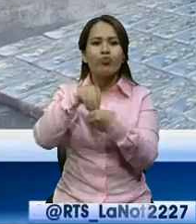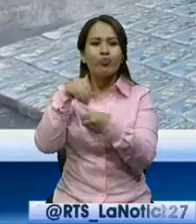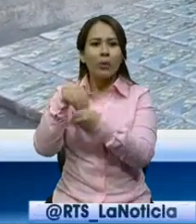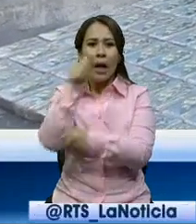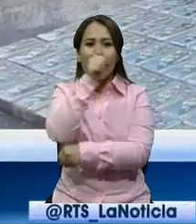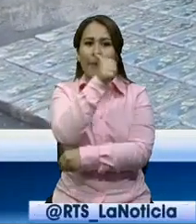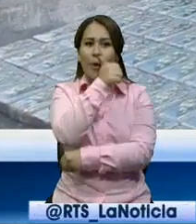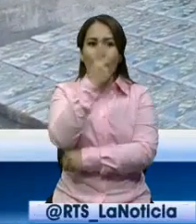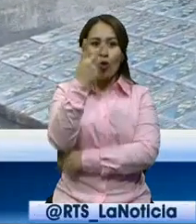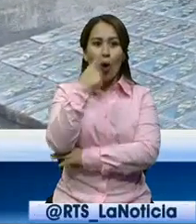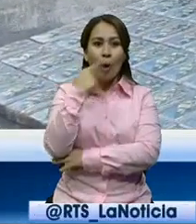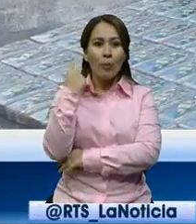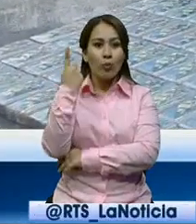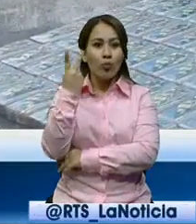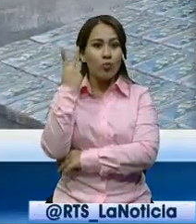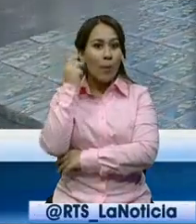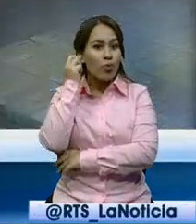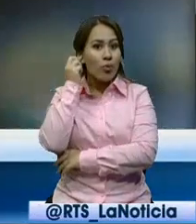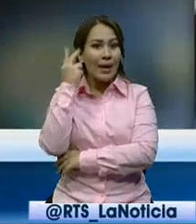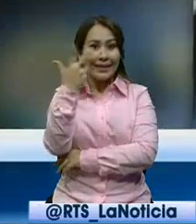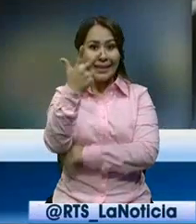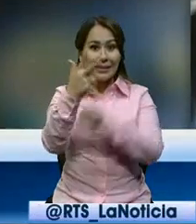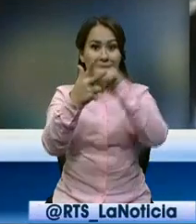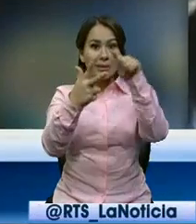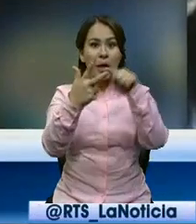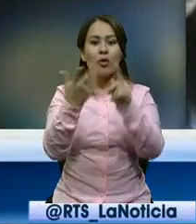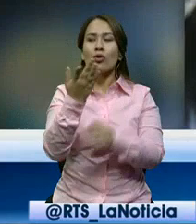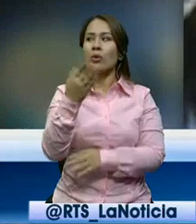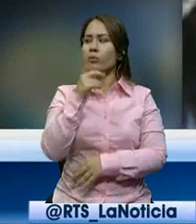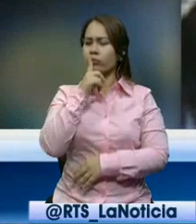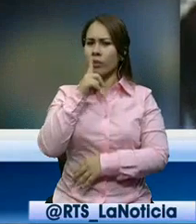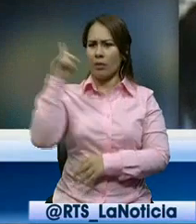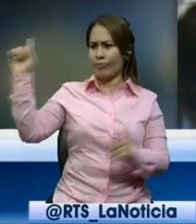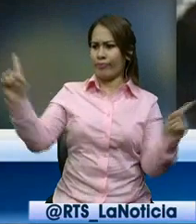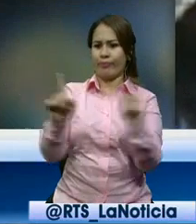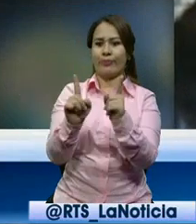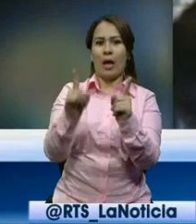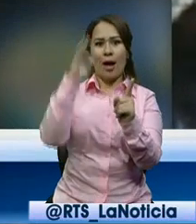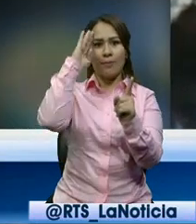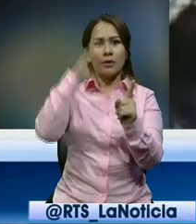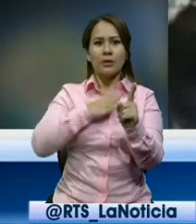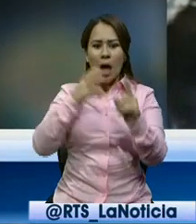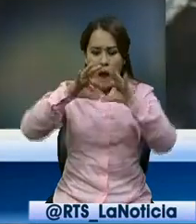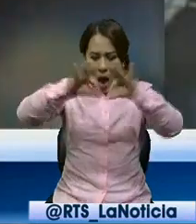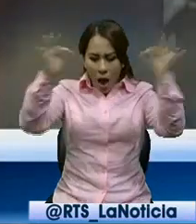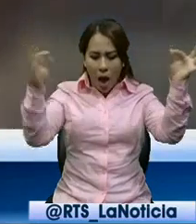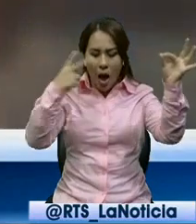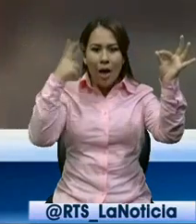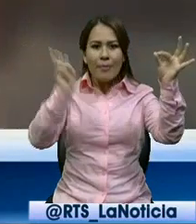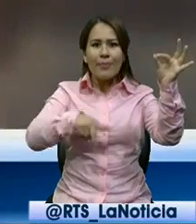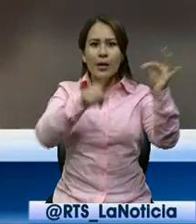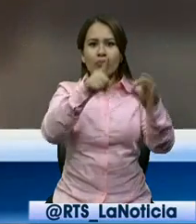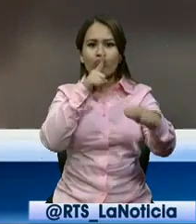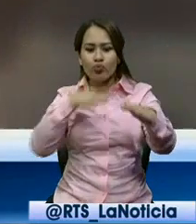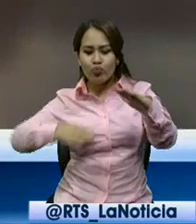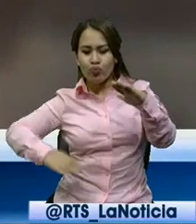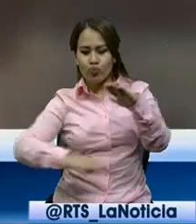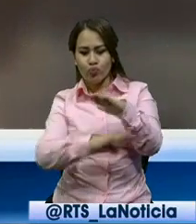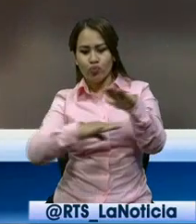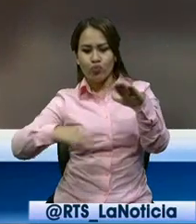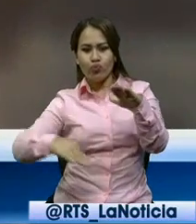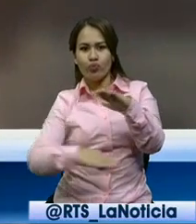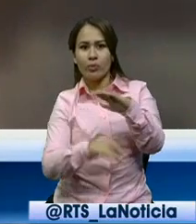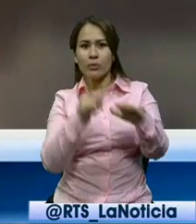dos hombres y una mujer, fue interceptada al ingreso a la ciudad de Baños. En la revisión confirmaron que tenía caletas construidas bajo los